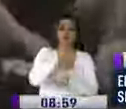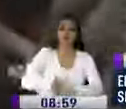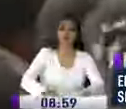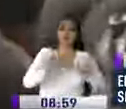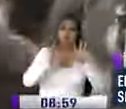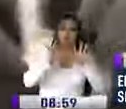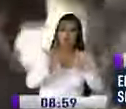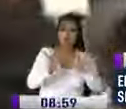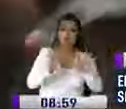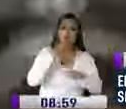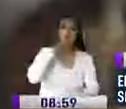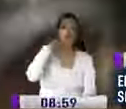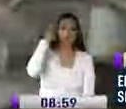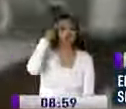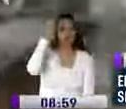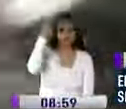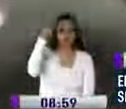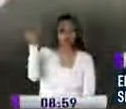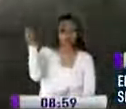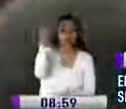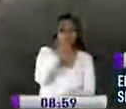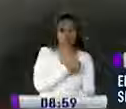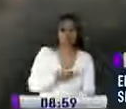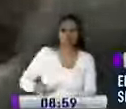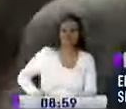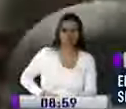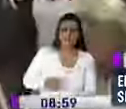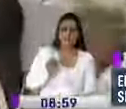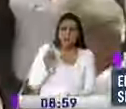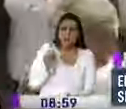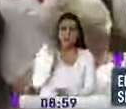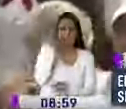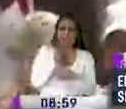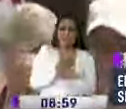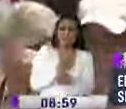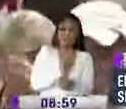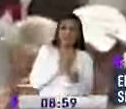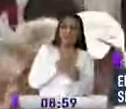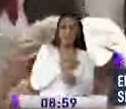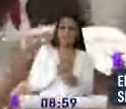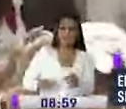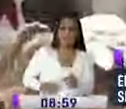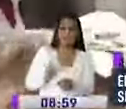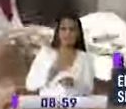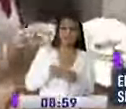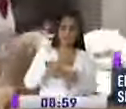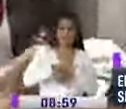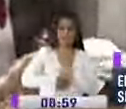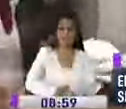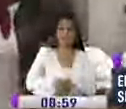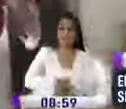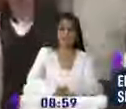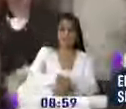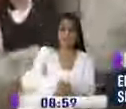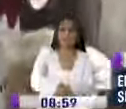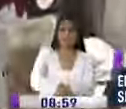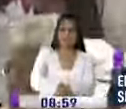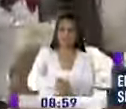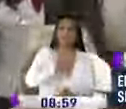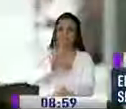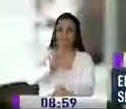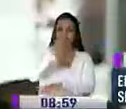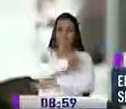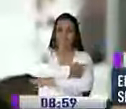la llegada de Rafael Correa, se registraba una de las pocas veces en las que un presidente de la República se sumaba a las marchas por este